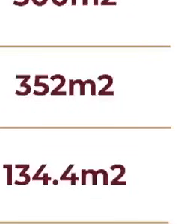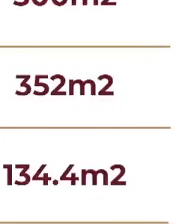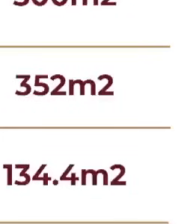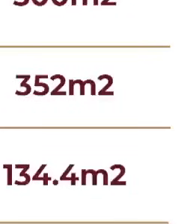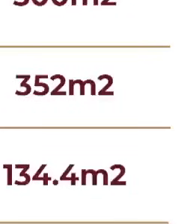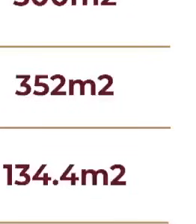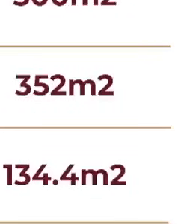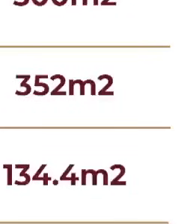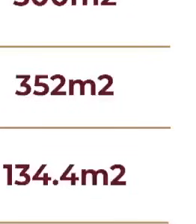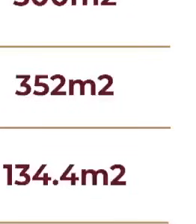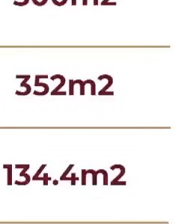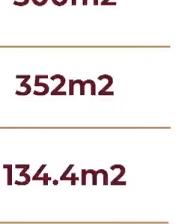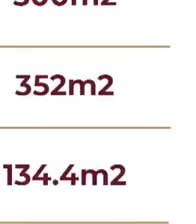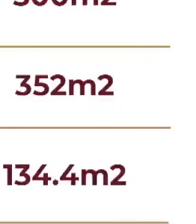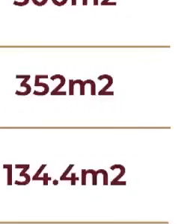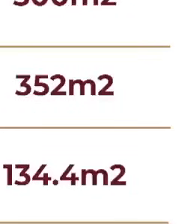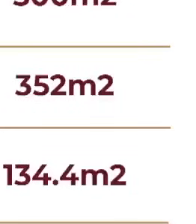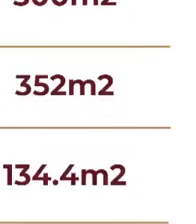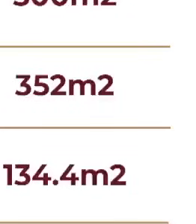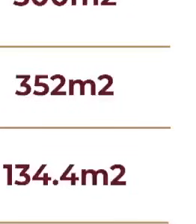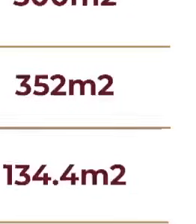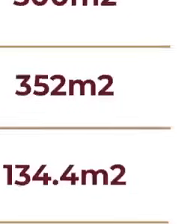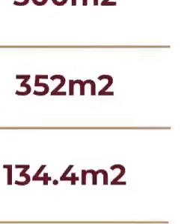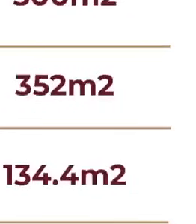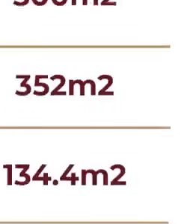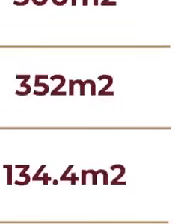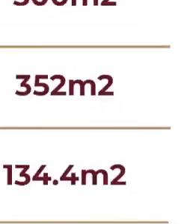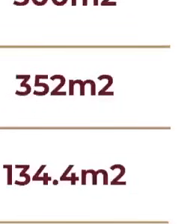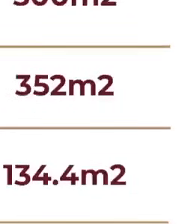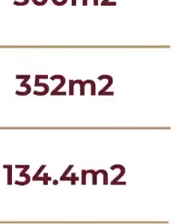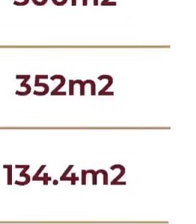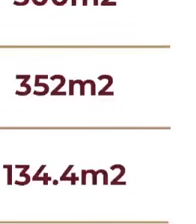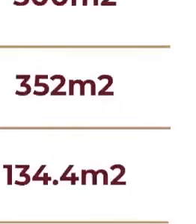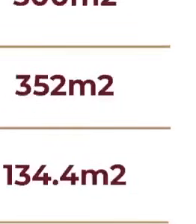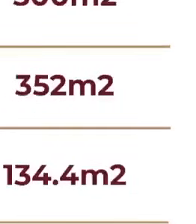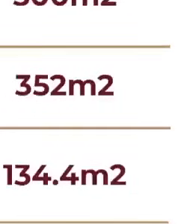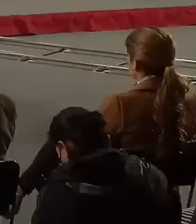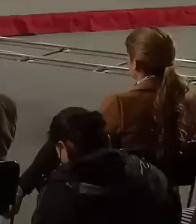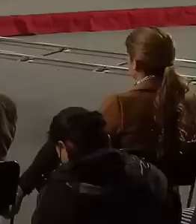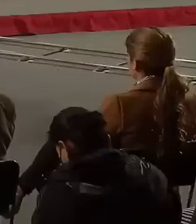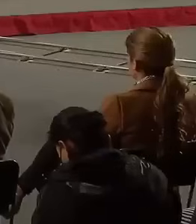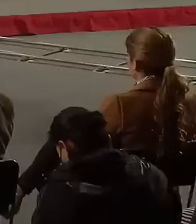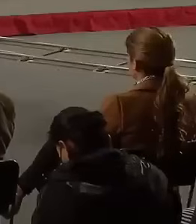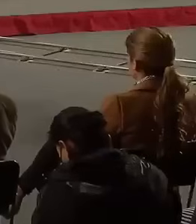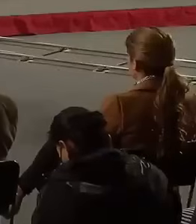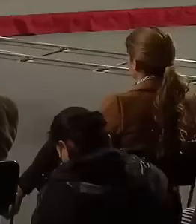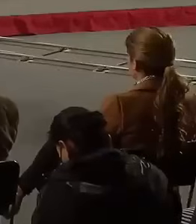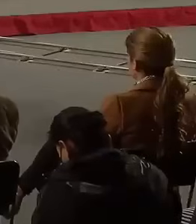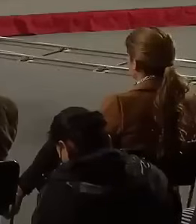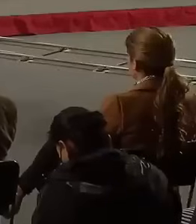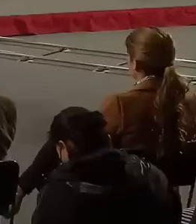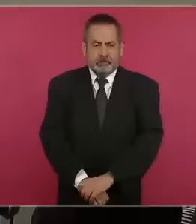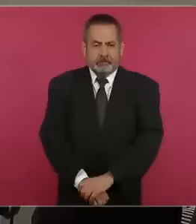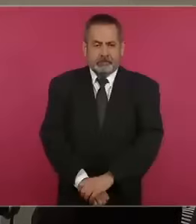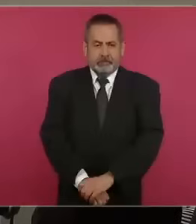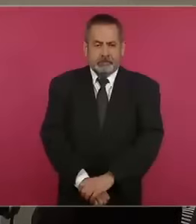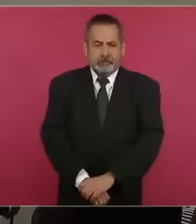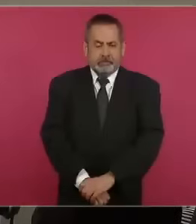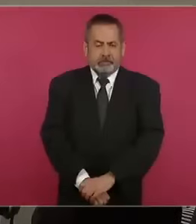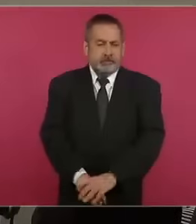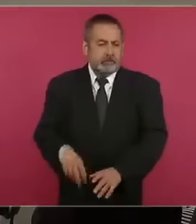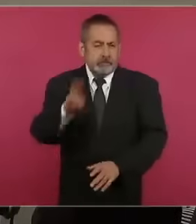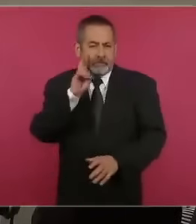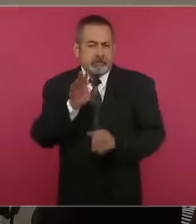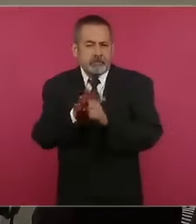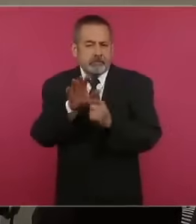revisar junto con Daniel para ver cuál es el inmueble más adecuado para establecer esta casa de día